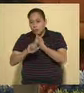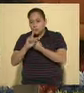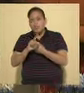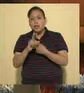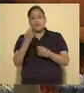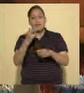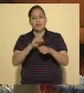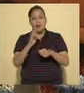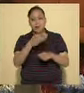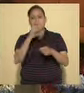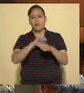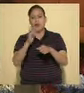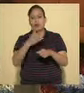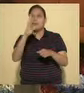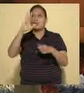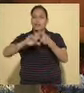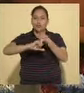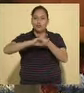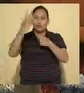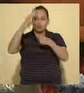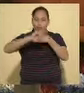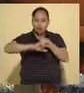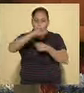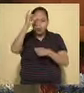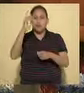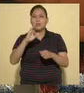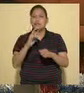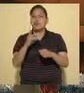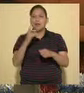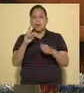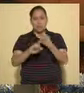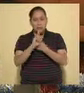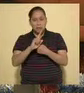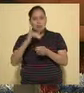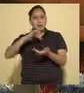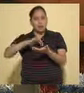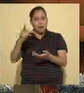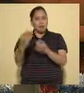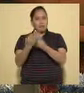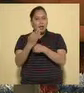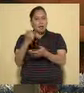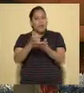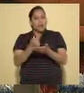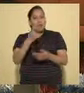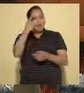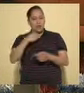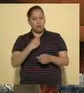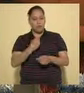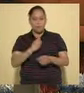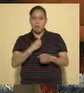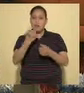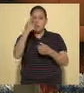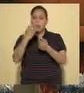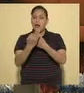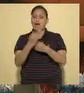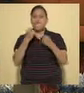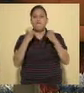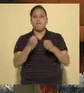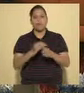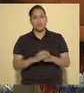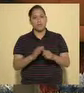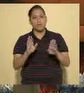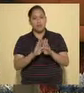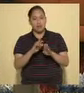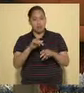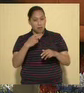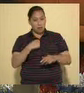día a día como si saliera el sol. Además son tan bellos. Sin los problemas, nadie puede hacerse fuerte. Exactamente. Nadie puede ser fuerte con relación a